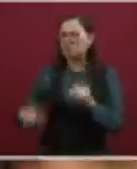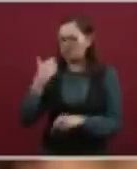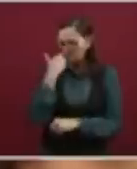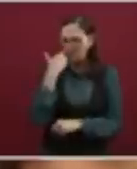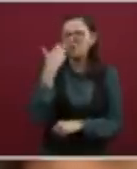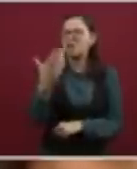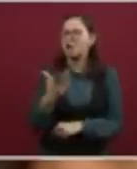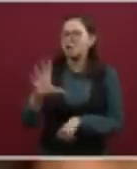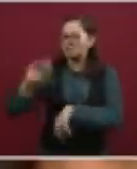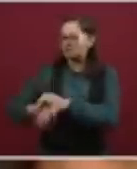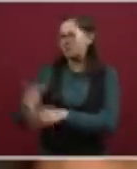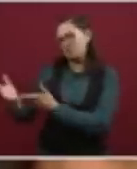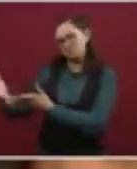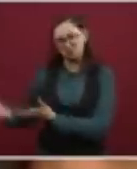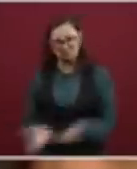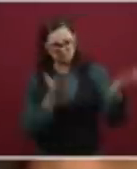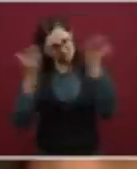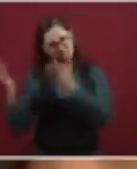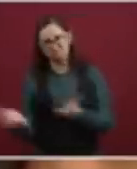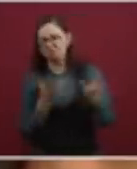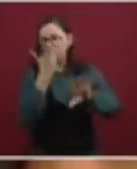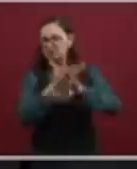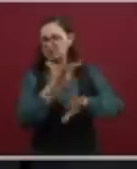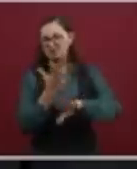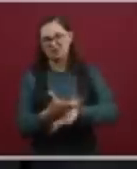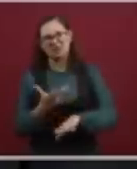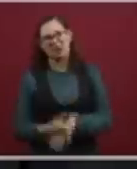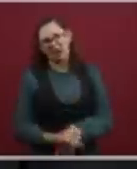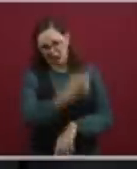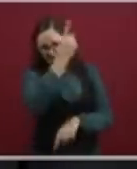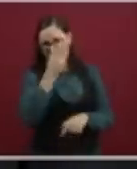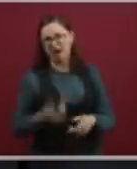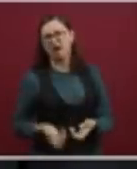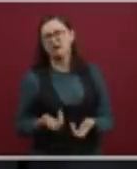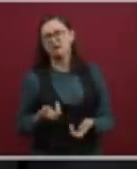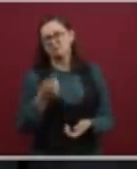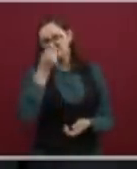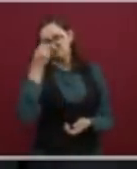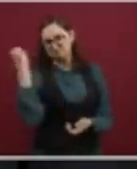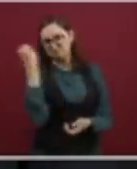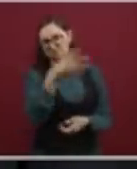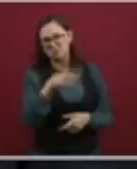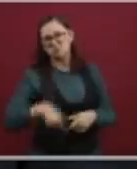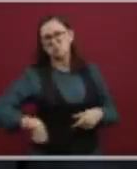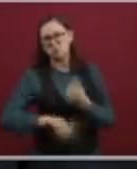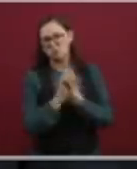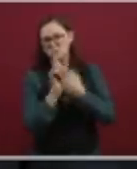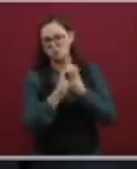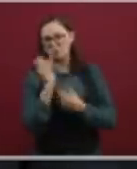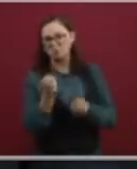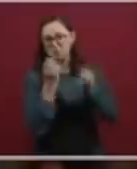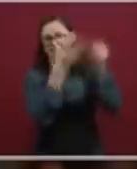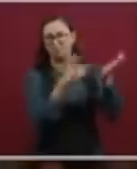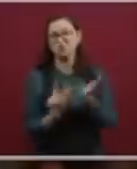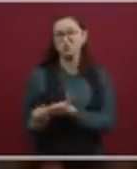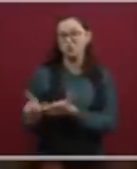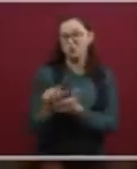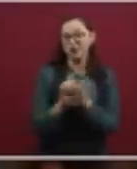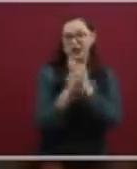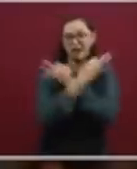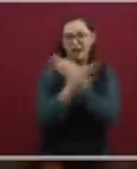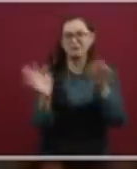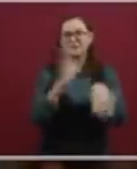estadounidenses paguen los costos asociados con la migración ilegal. Al final de su tuit, Donald Trump afirma que México